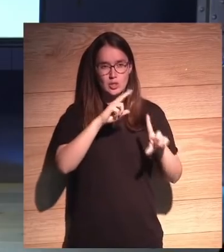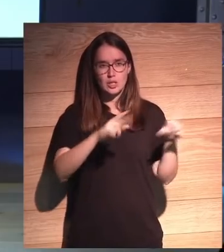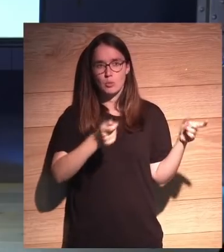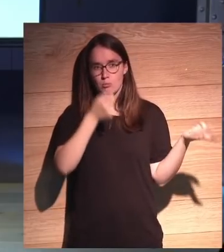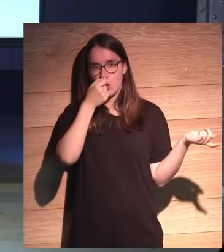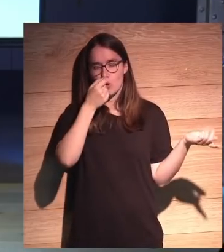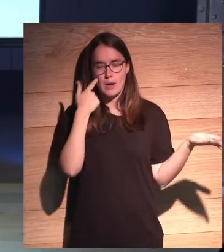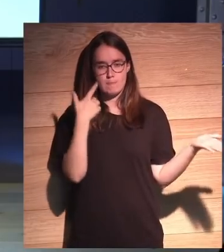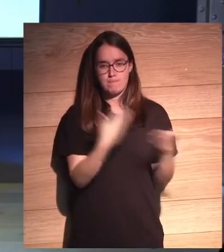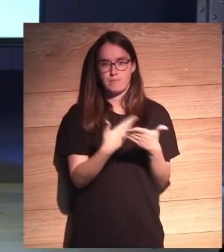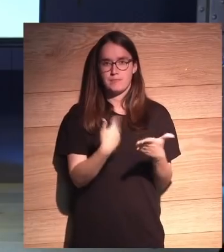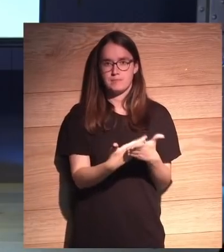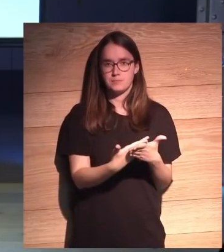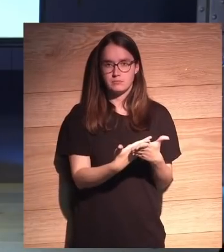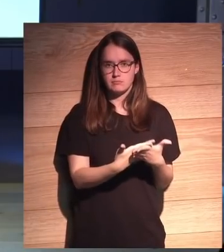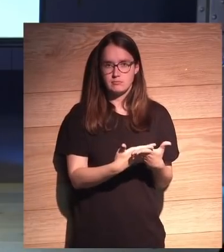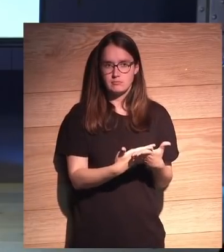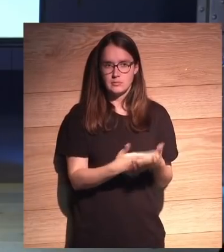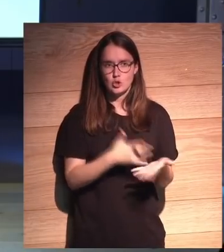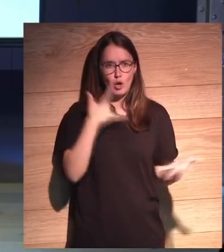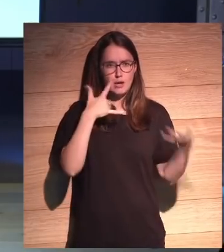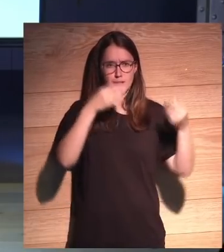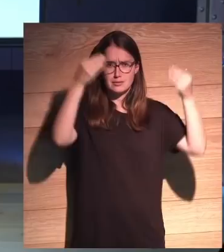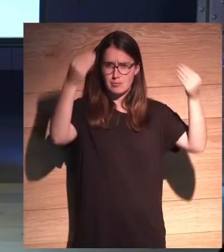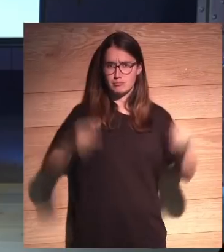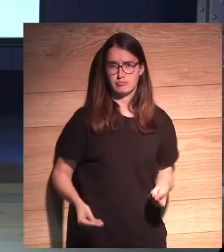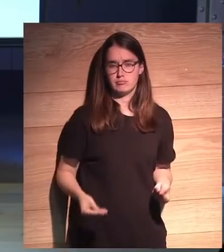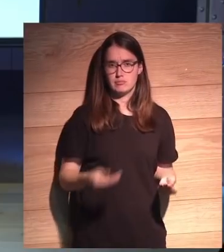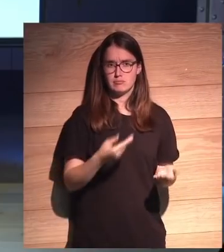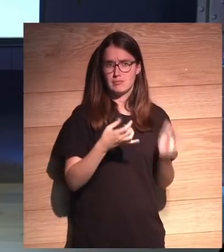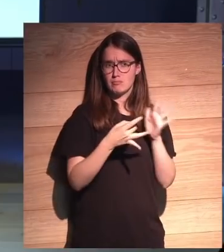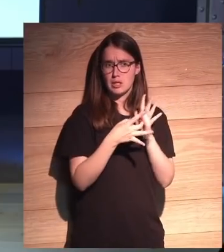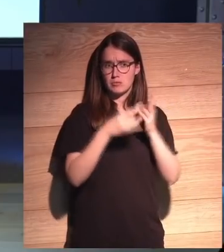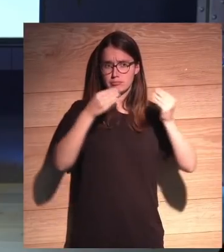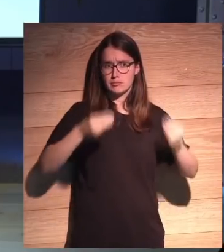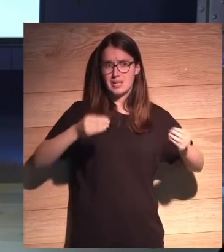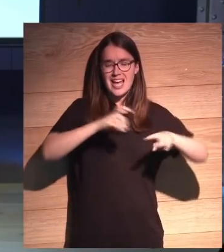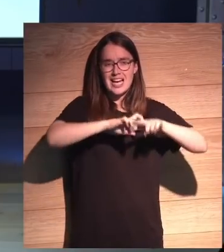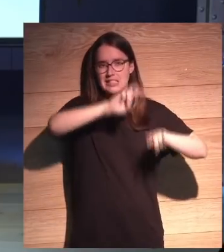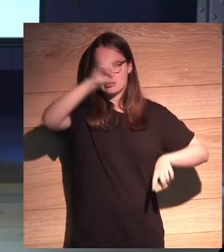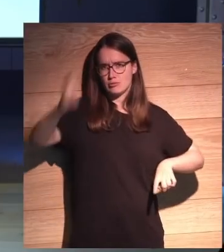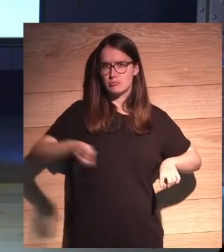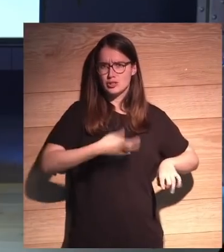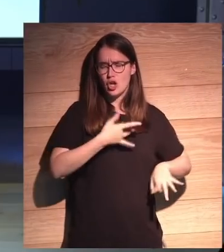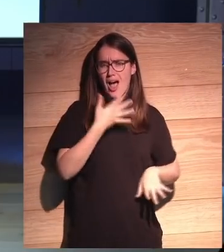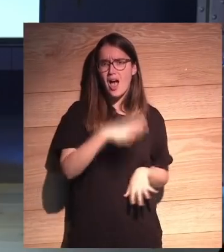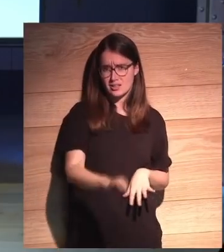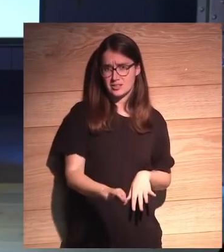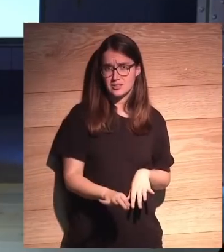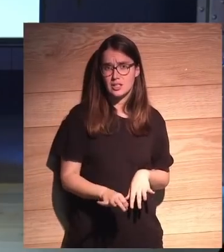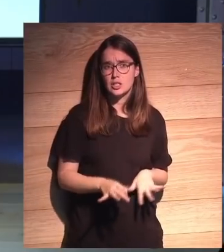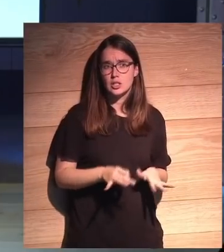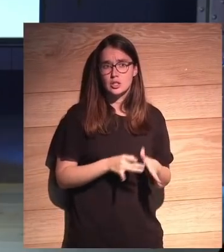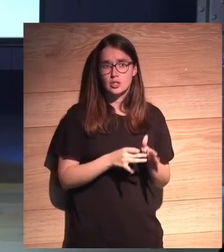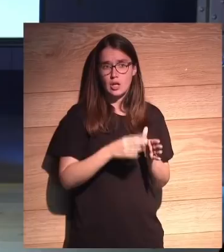poco demostrando lo buena artista que es y cómo domina distintos géneros, ¿no? Tiene